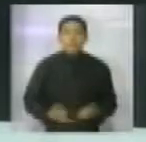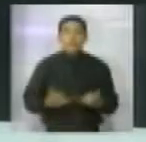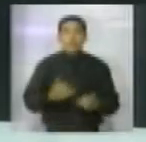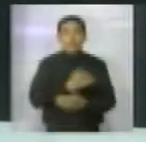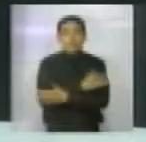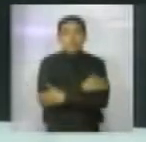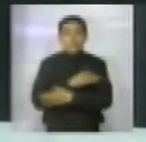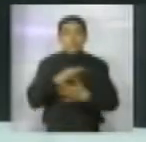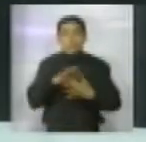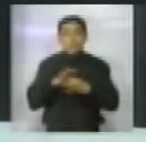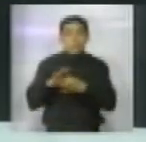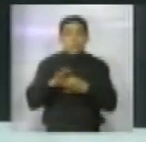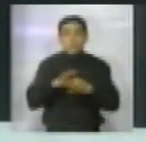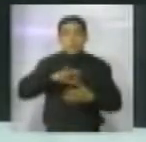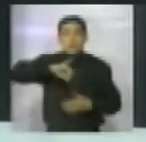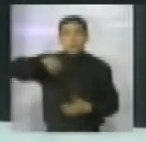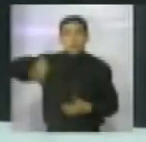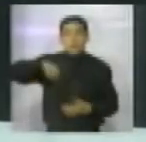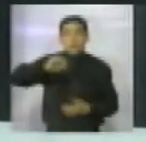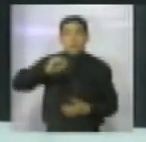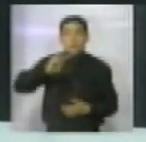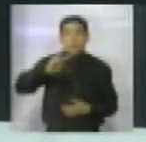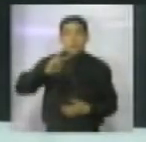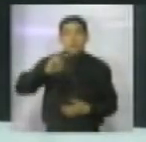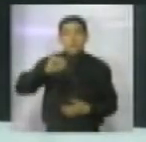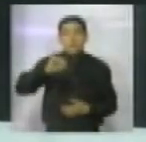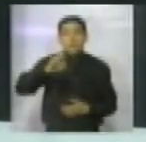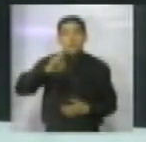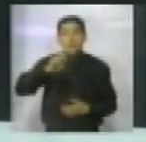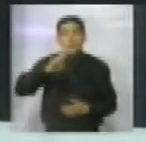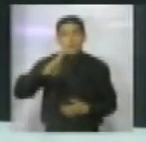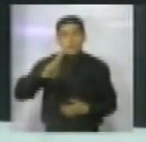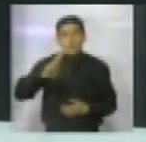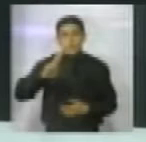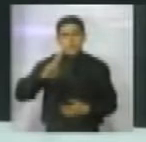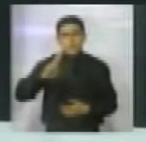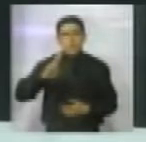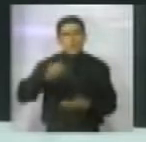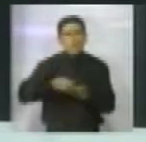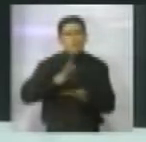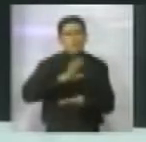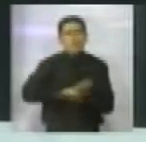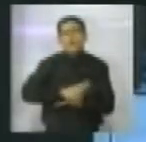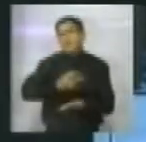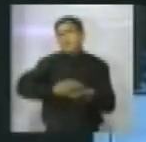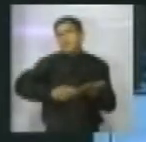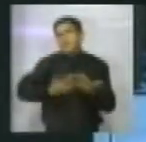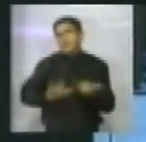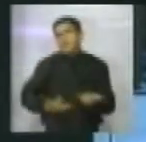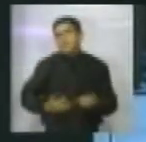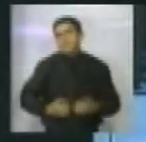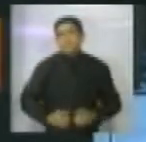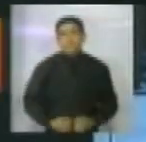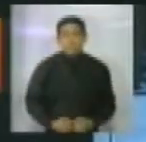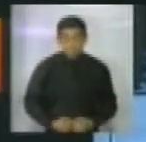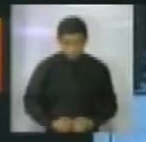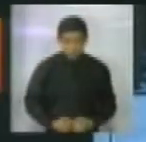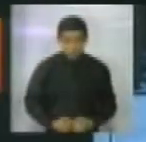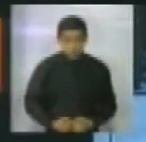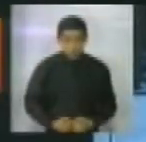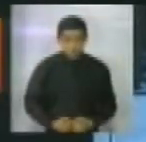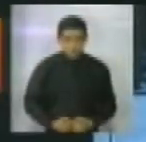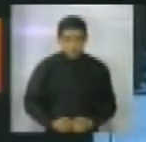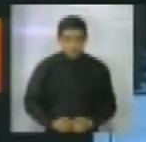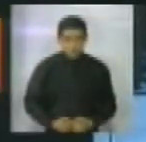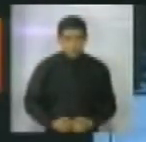saludamos a nuestro compañero Javier Cueva. Javier, buenas noches. ¿Qué actividades cumplieron en la Asamblea Nacional? Bueno, y tal como lo reseñamos